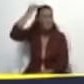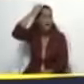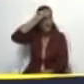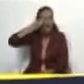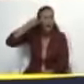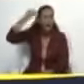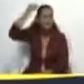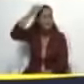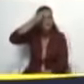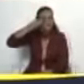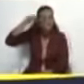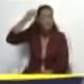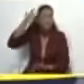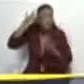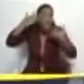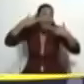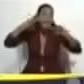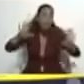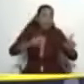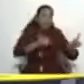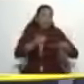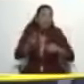Y creo que llegó el momento